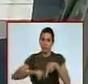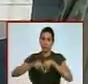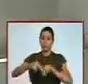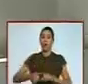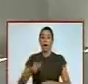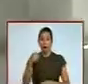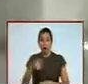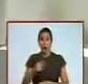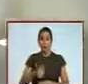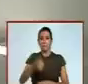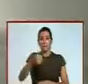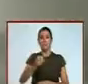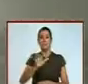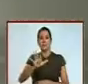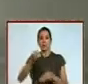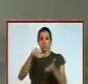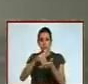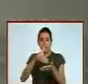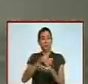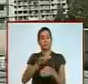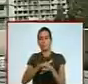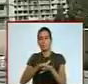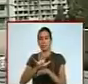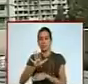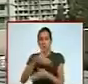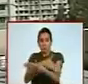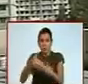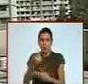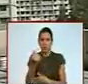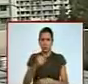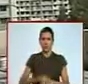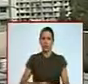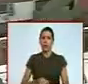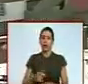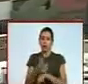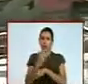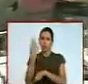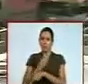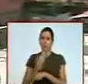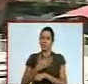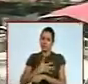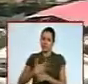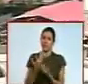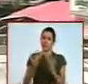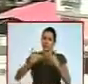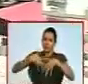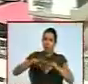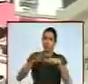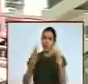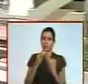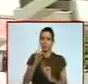5 millones de bolívares. El compromiso del Estado es por la integración de la familia y la comunidad.